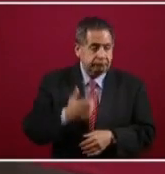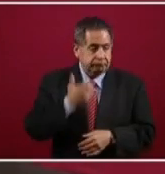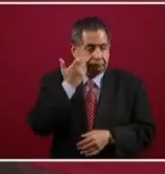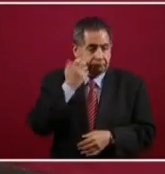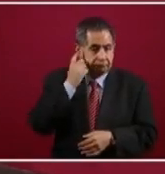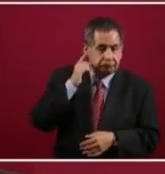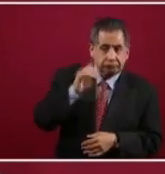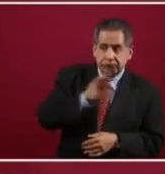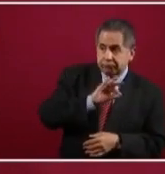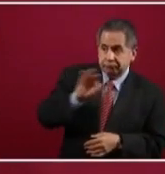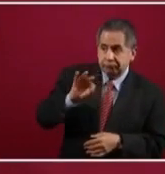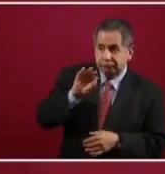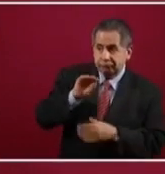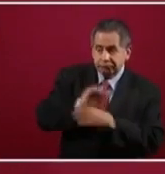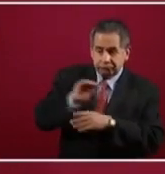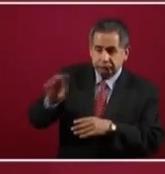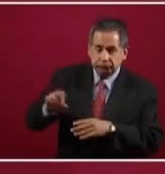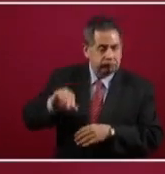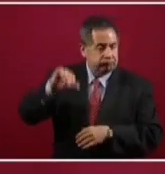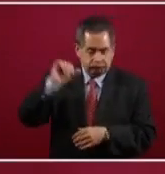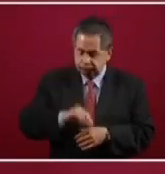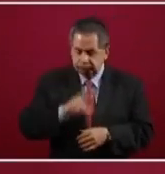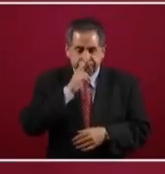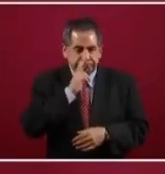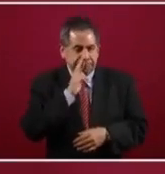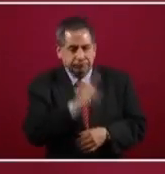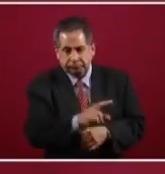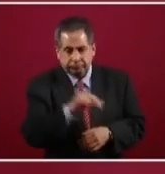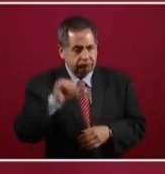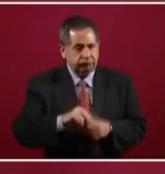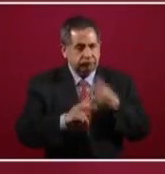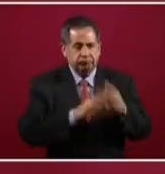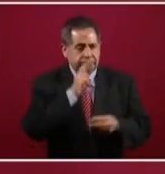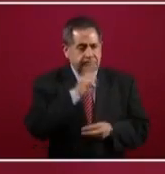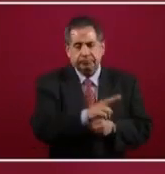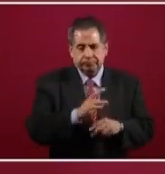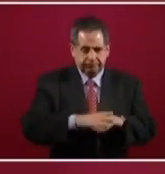tendenciosa y de inmediato la respuesta